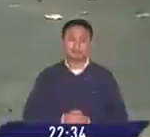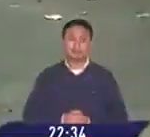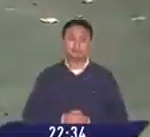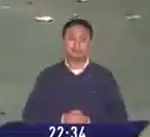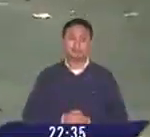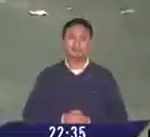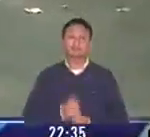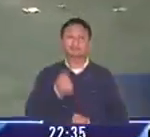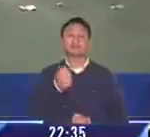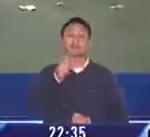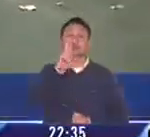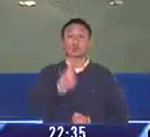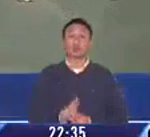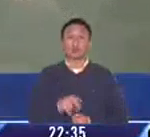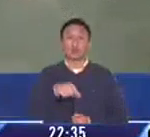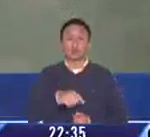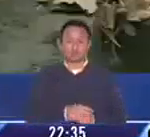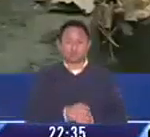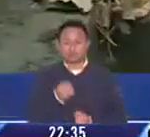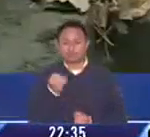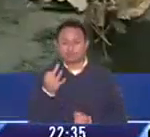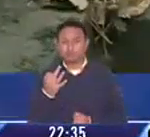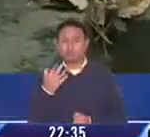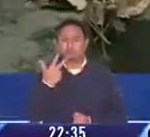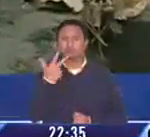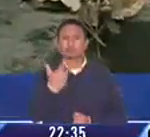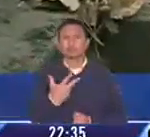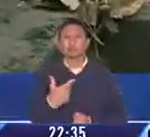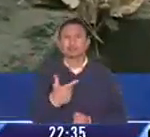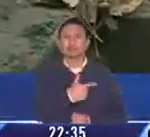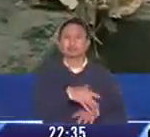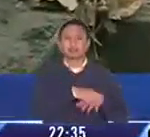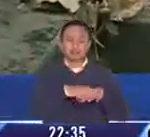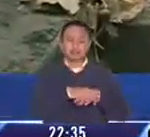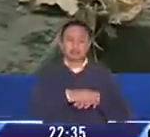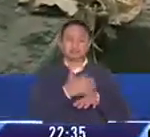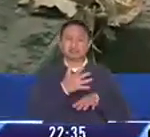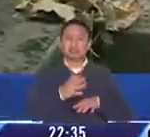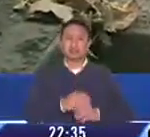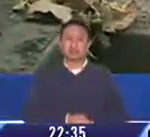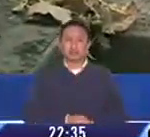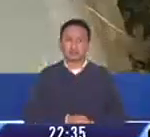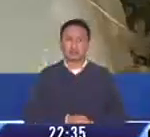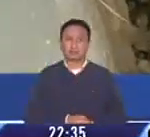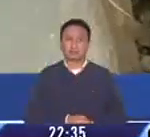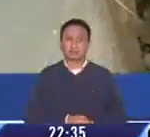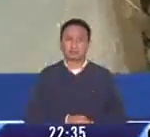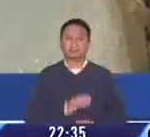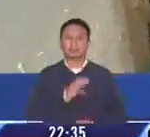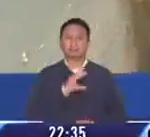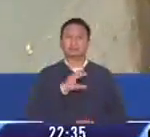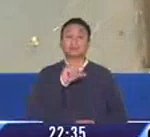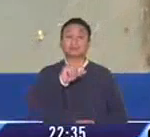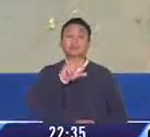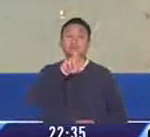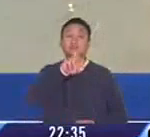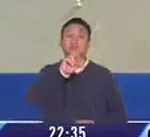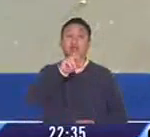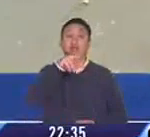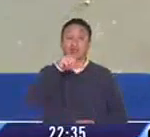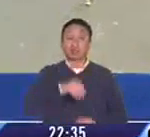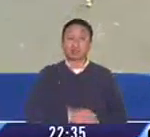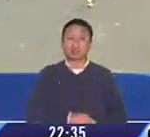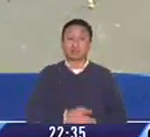por ejemplo, en nuestro recorrido contabilizamos 3 sumideros sin su respectiva rejilla. En la avenida Cardenal de la Torre, en plena